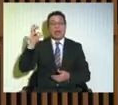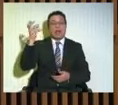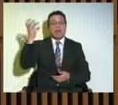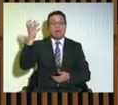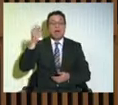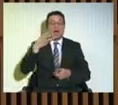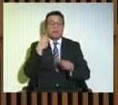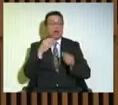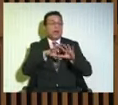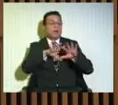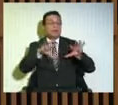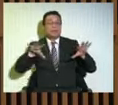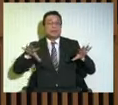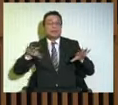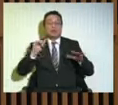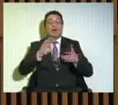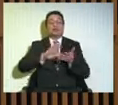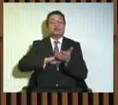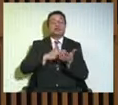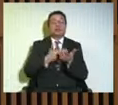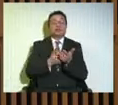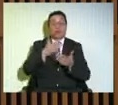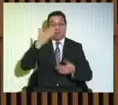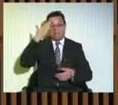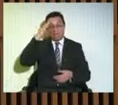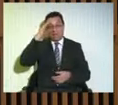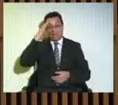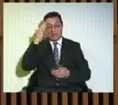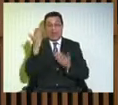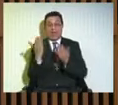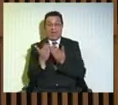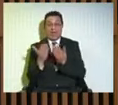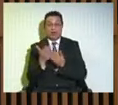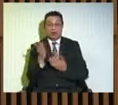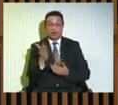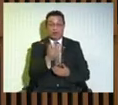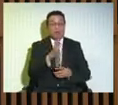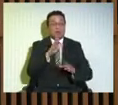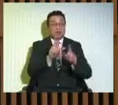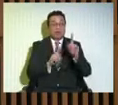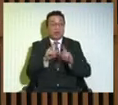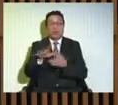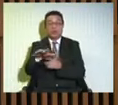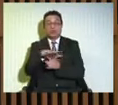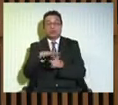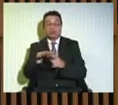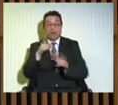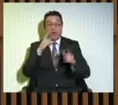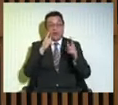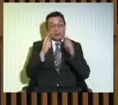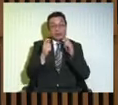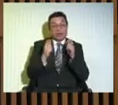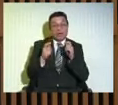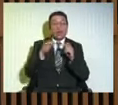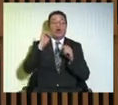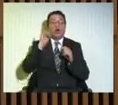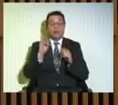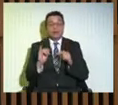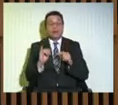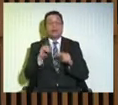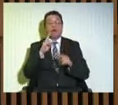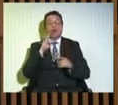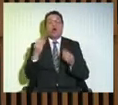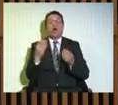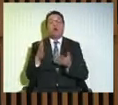mejorar la situación de salud mental de nuestros estudiantes, las situaciones de riesgo de nuestros estudiantes? ¿Cómo eliminamos